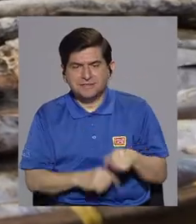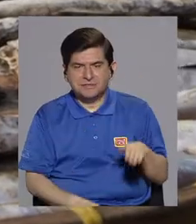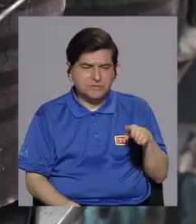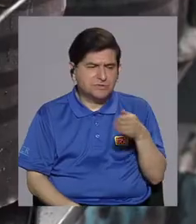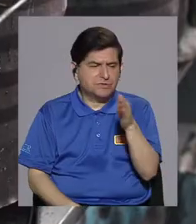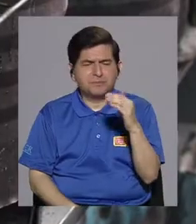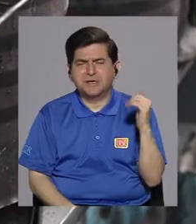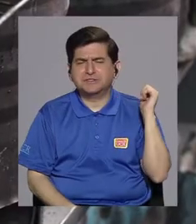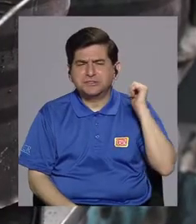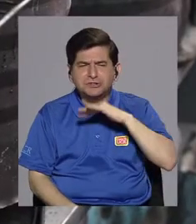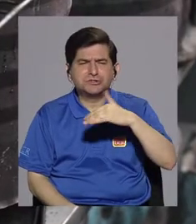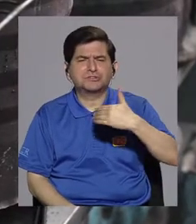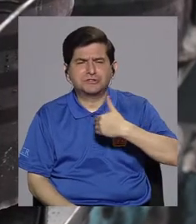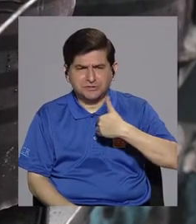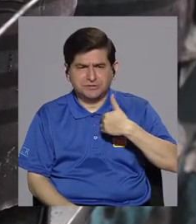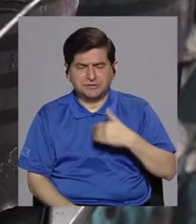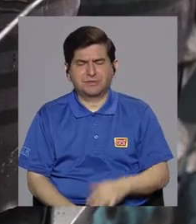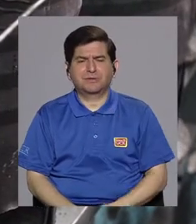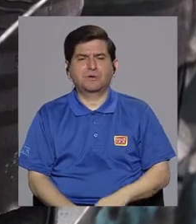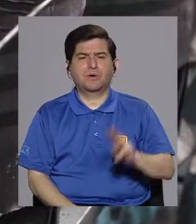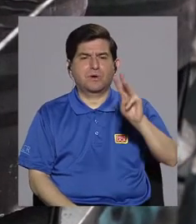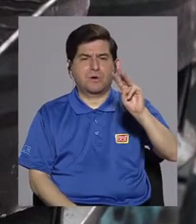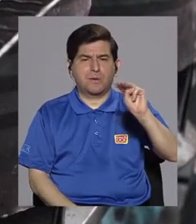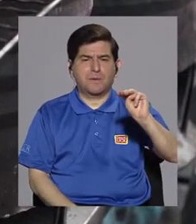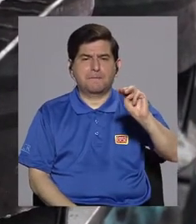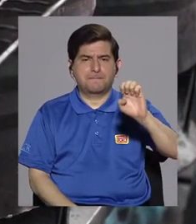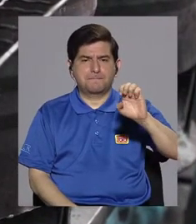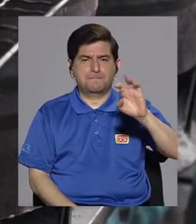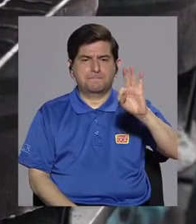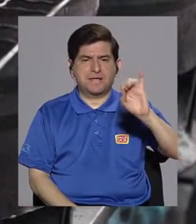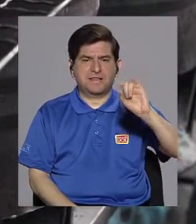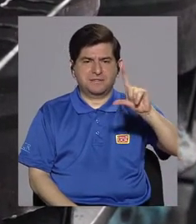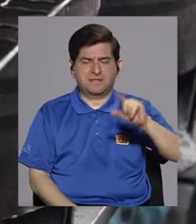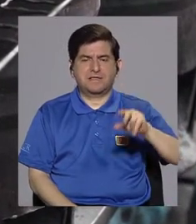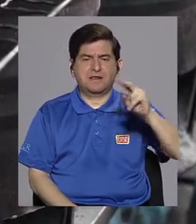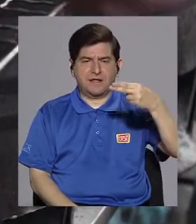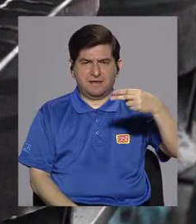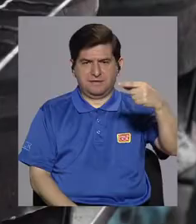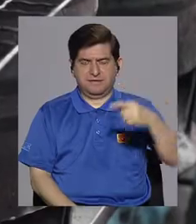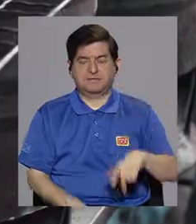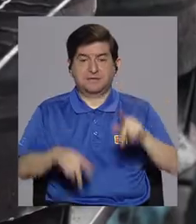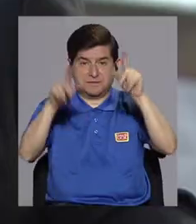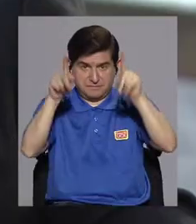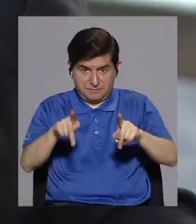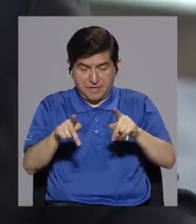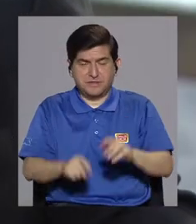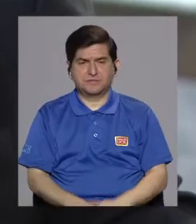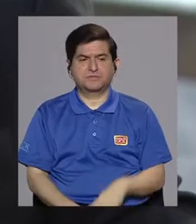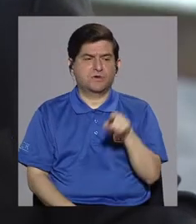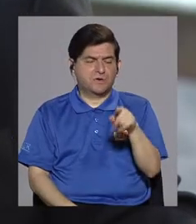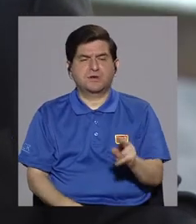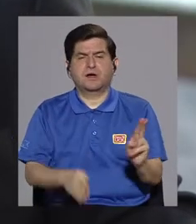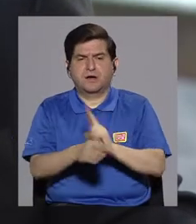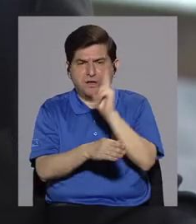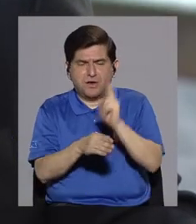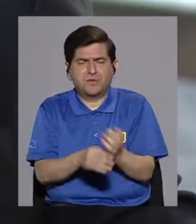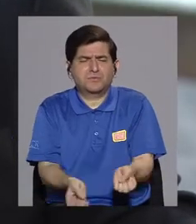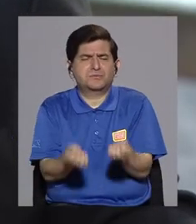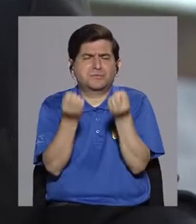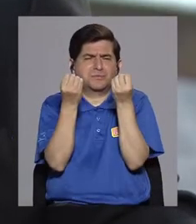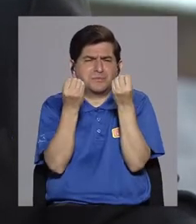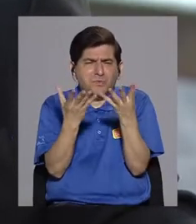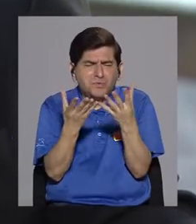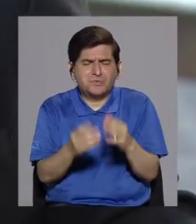peces contaminados con mercurio, ya con metilmercurio. Entonces, ¿qué tenemos? Si un ser humano consume una